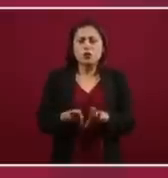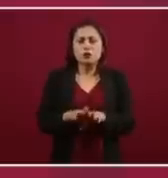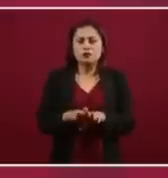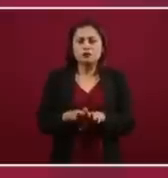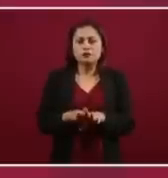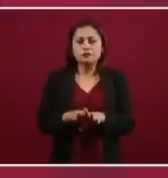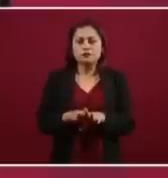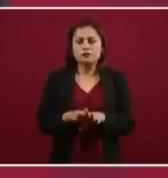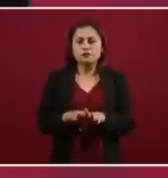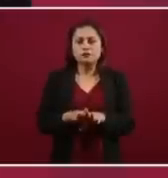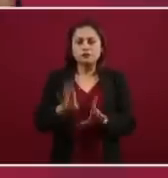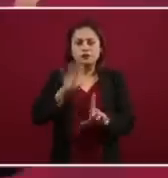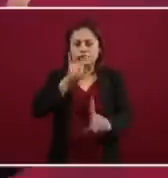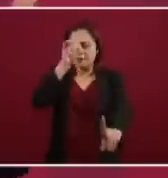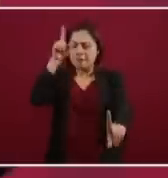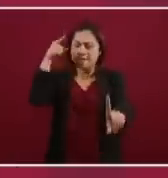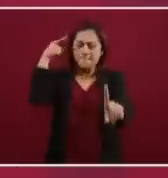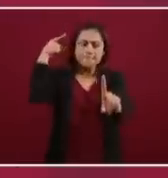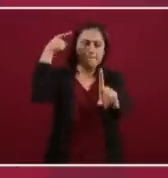la causa